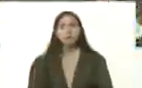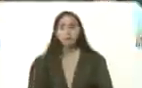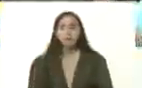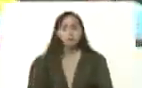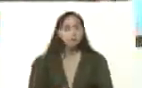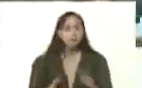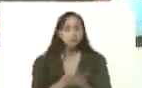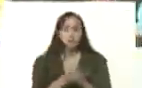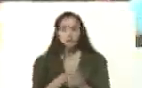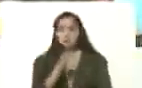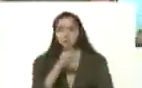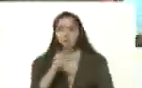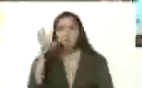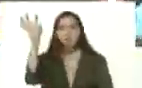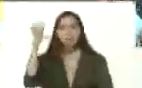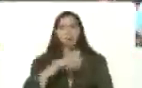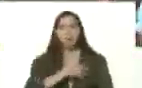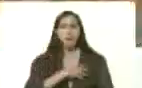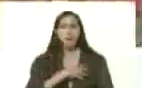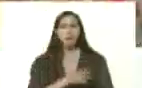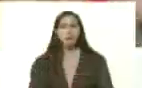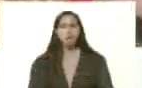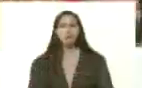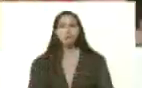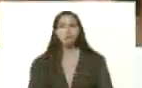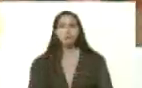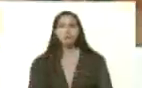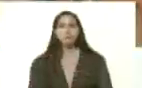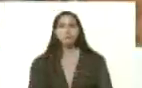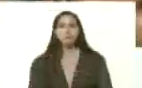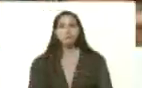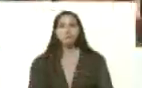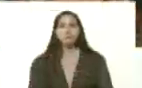patria. Enemigos de esta patria.